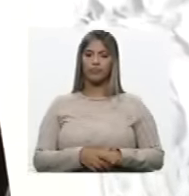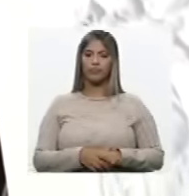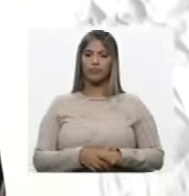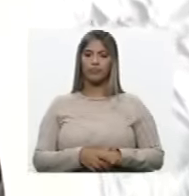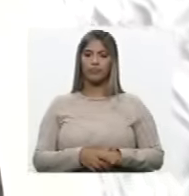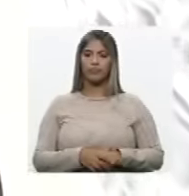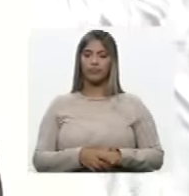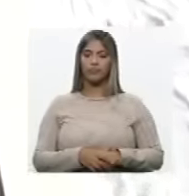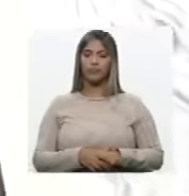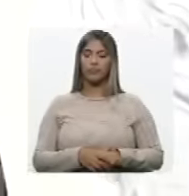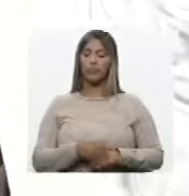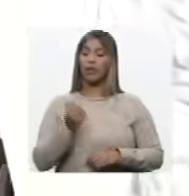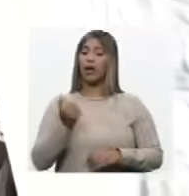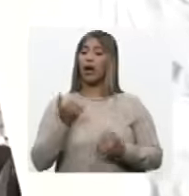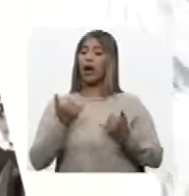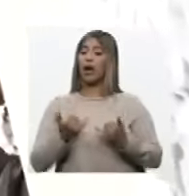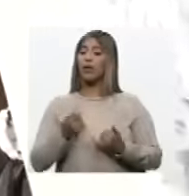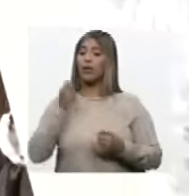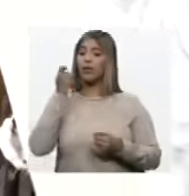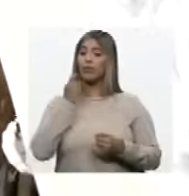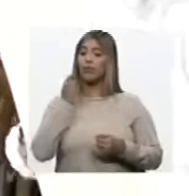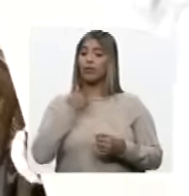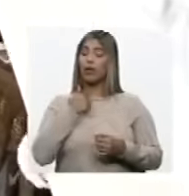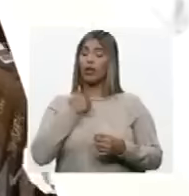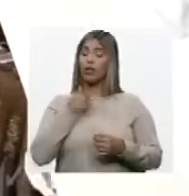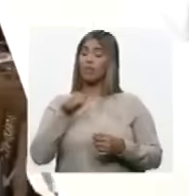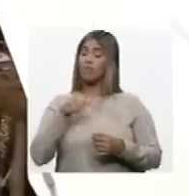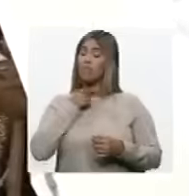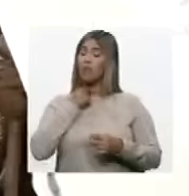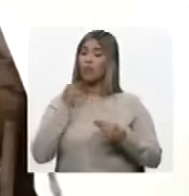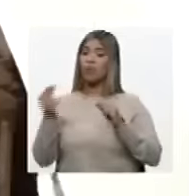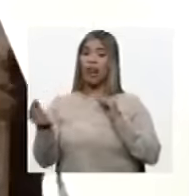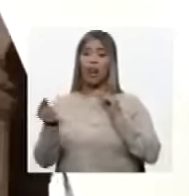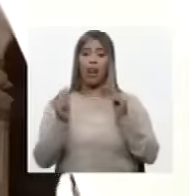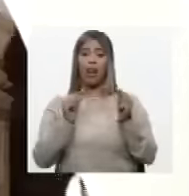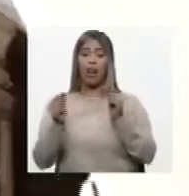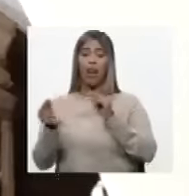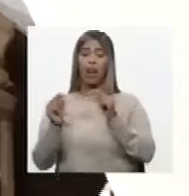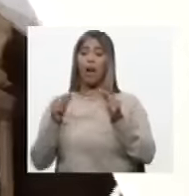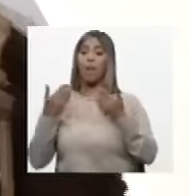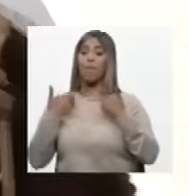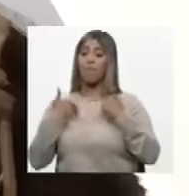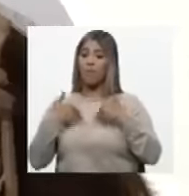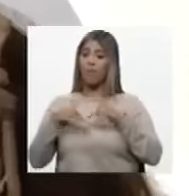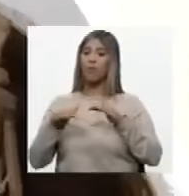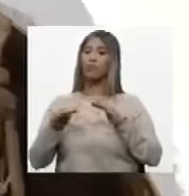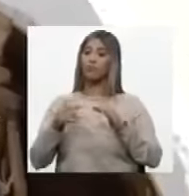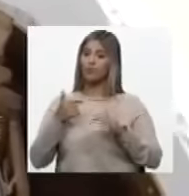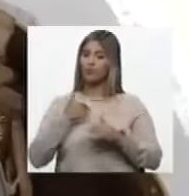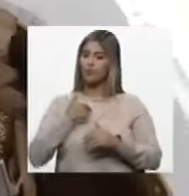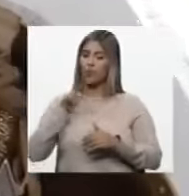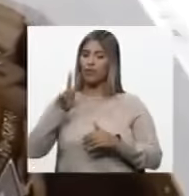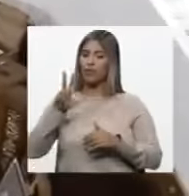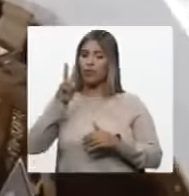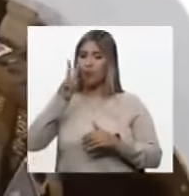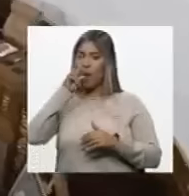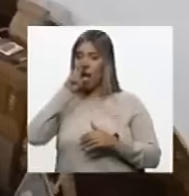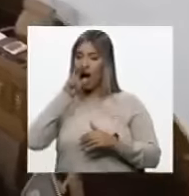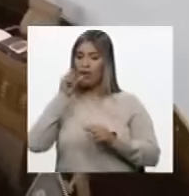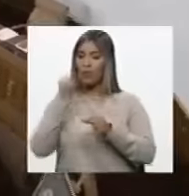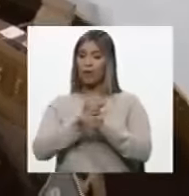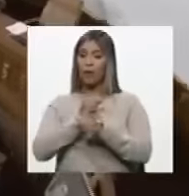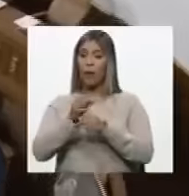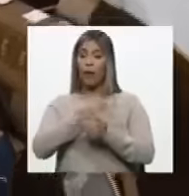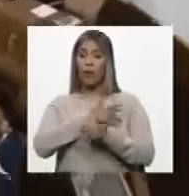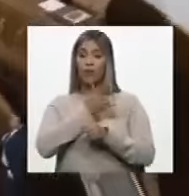Estas son las discusiones que a mí me agradan. Por eso tengo 32 años impartiendo en la universidad